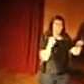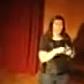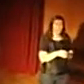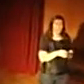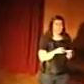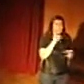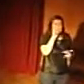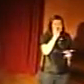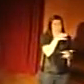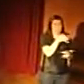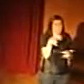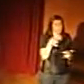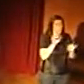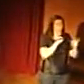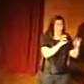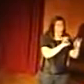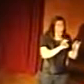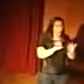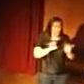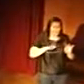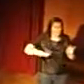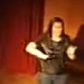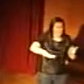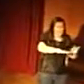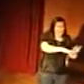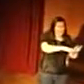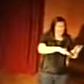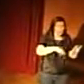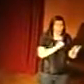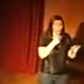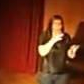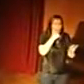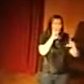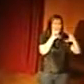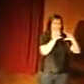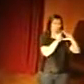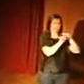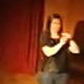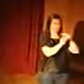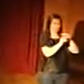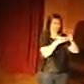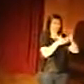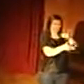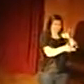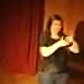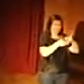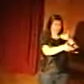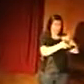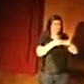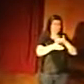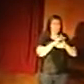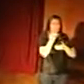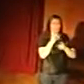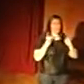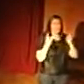ven perfectamente la ordenación en el espacio el gusto por la perspectiva es un paisaje absolutamente ideal en que los árboles